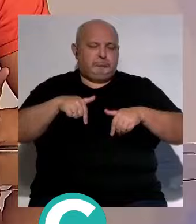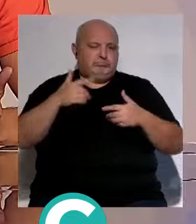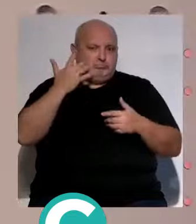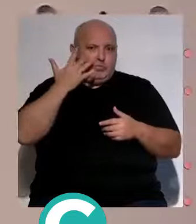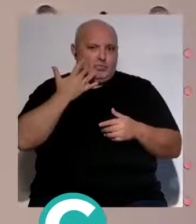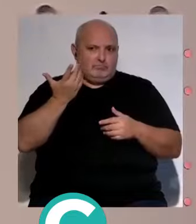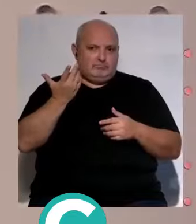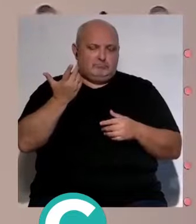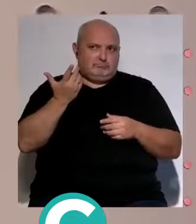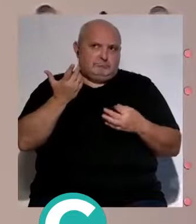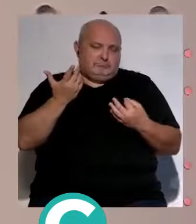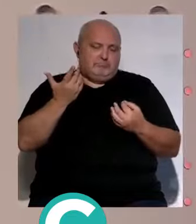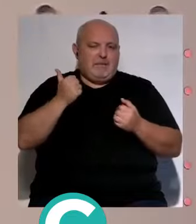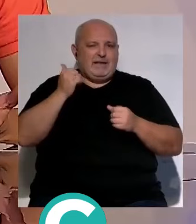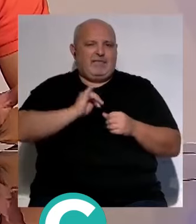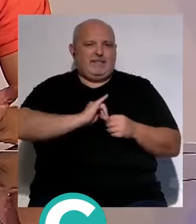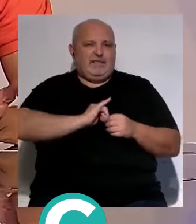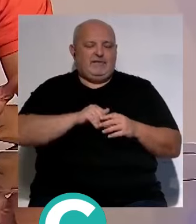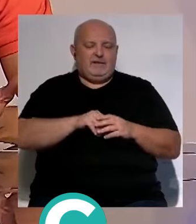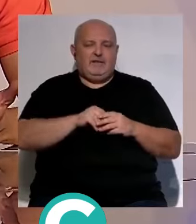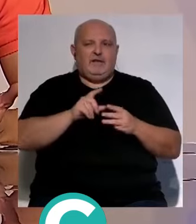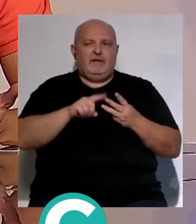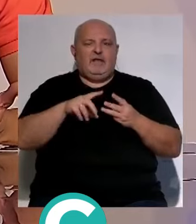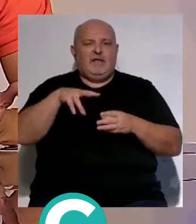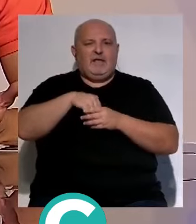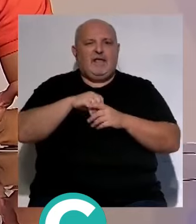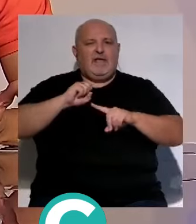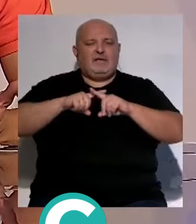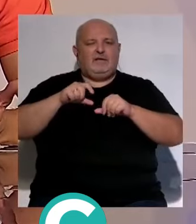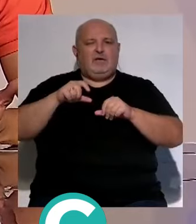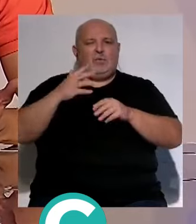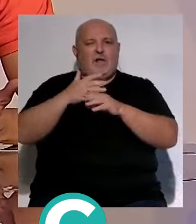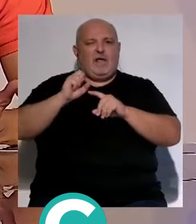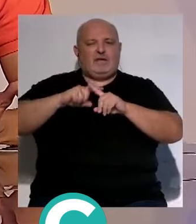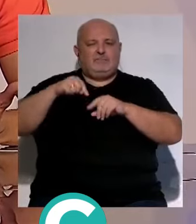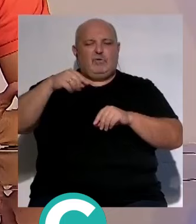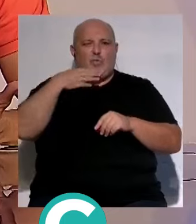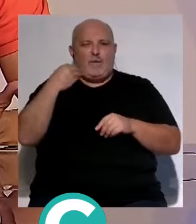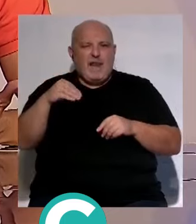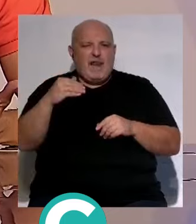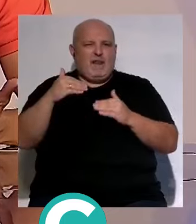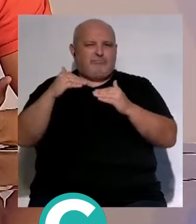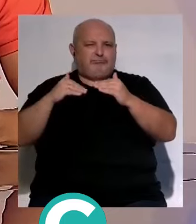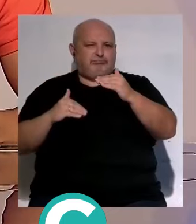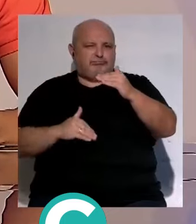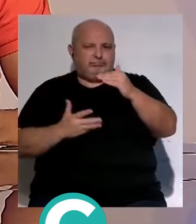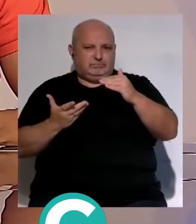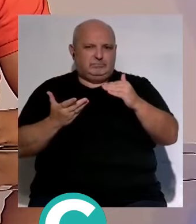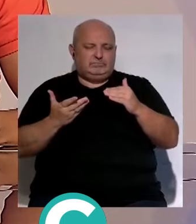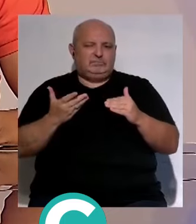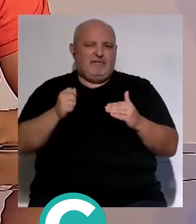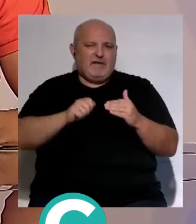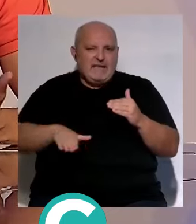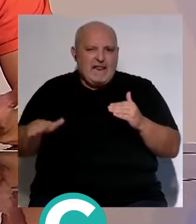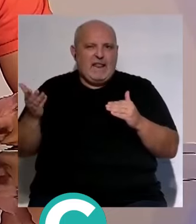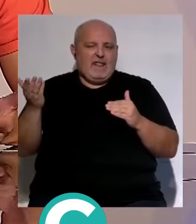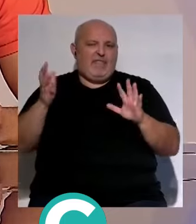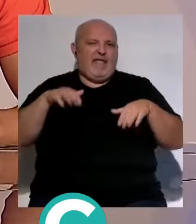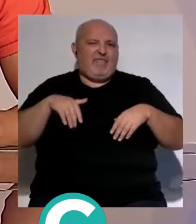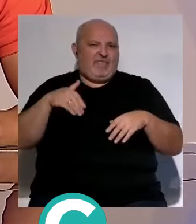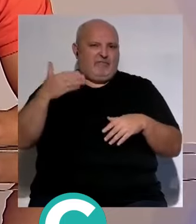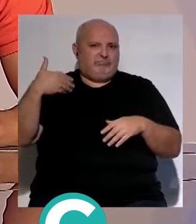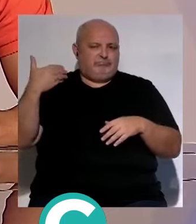ser un condicionante, sino que, bueno, un condicionante más. Chavales de la cantera del Cádiz de toda la vida, y chavales que han demostrado en la cantera, sobre todo Jesús este último año, que, bueno,